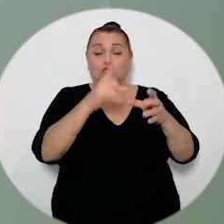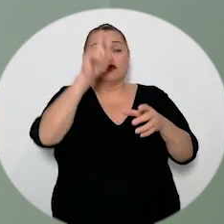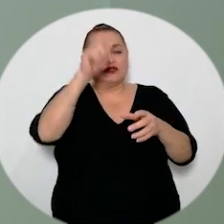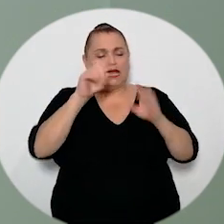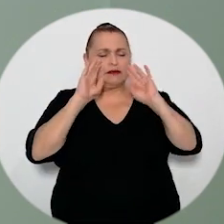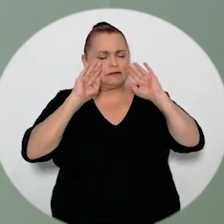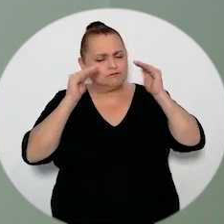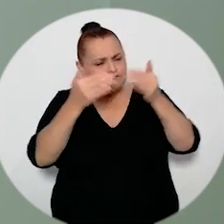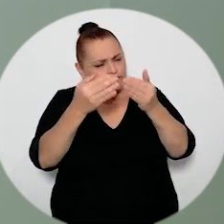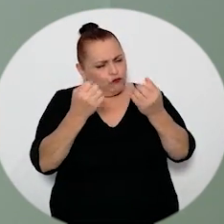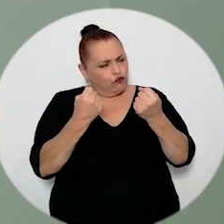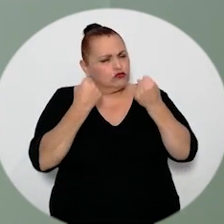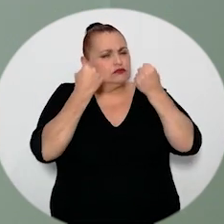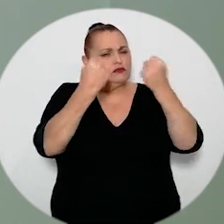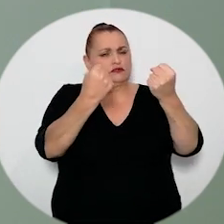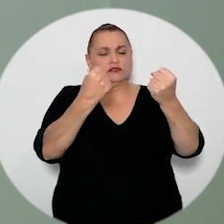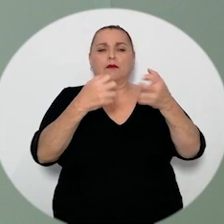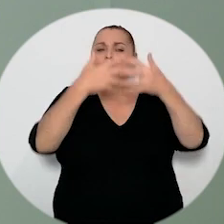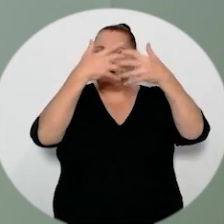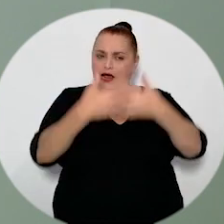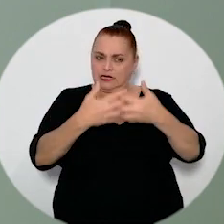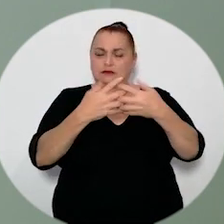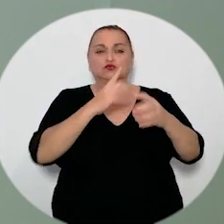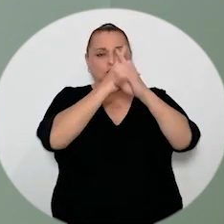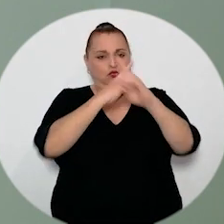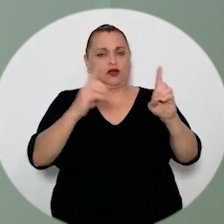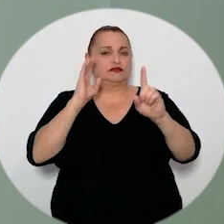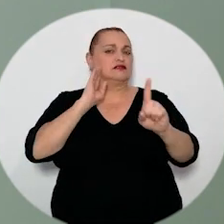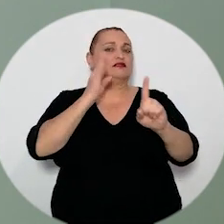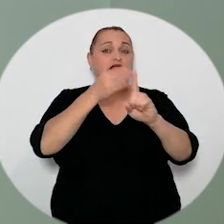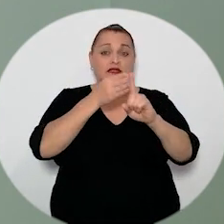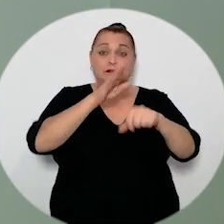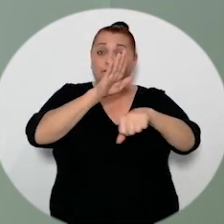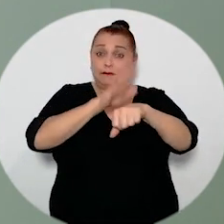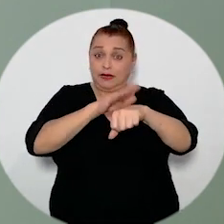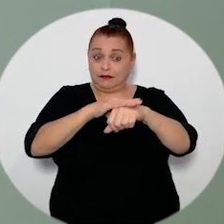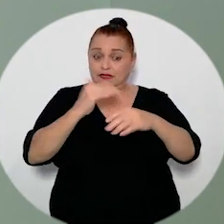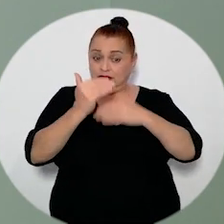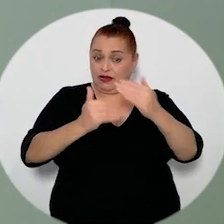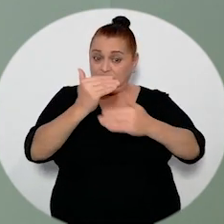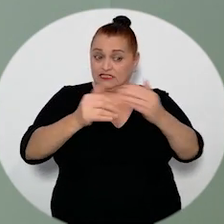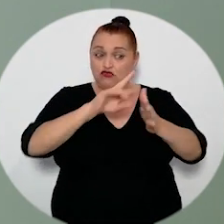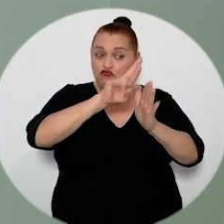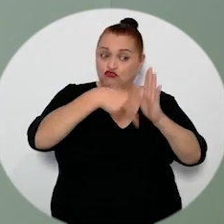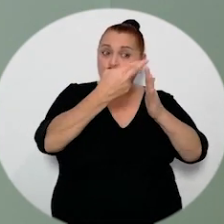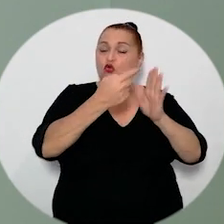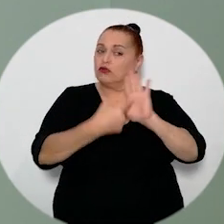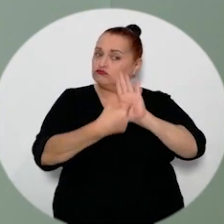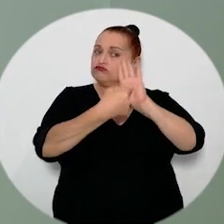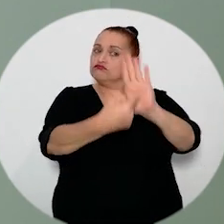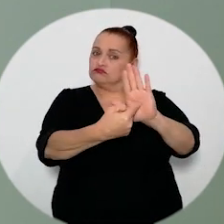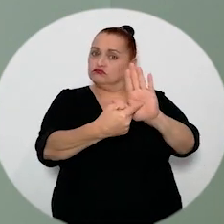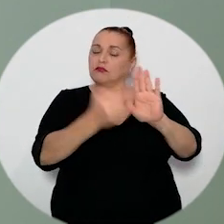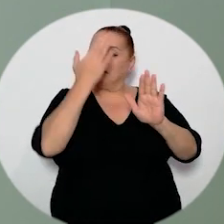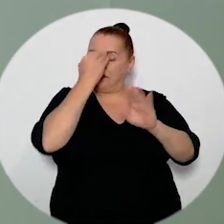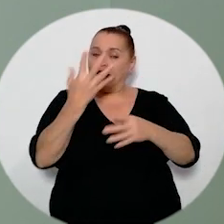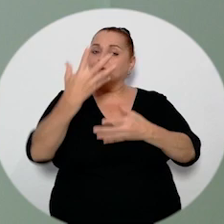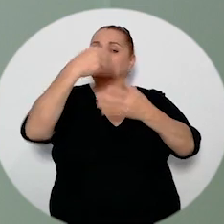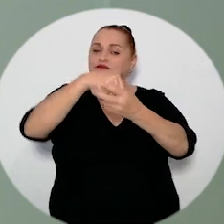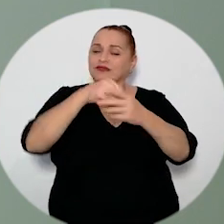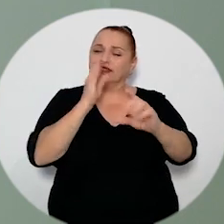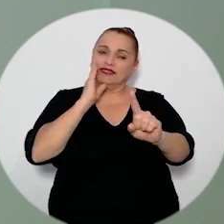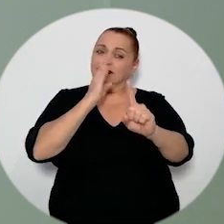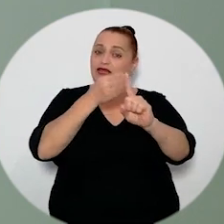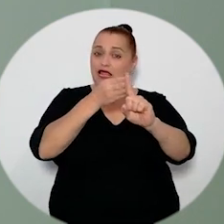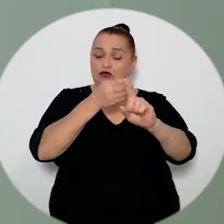conjunto debe abocarse a fortalecer los mecanismos de la democracia directa que le permiten ejercer un rol protagónico